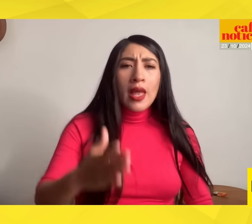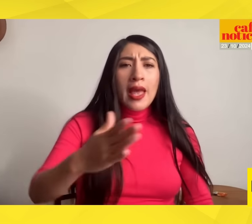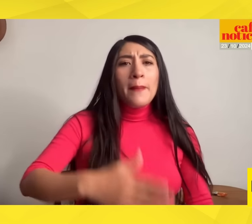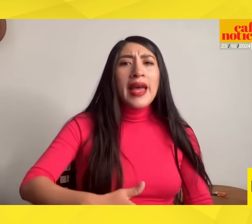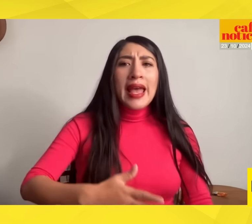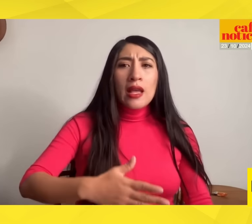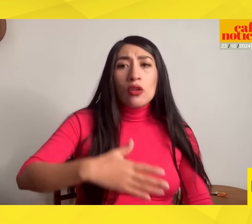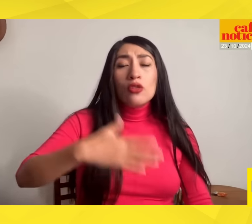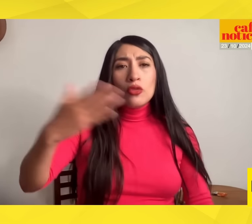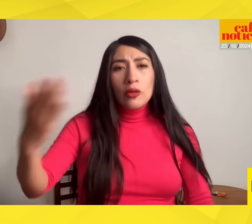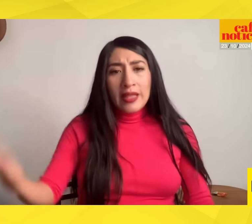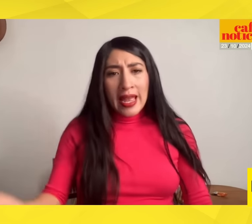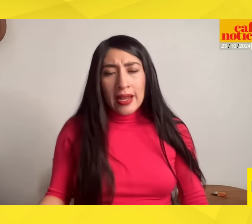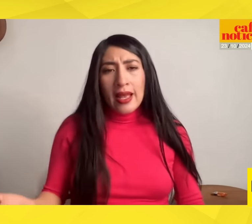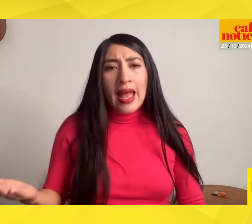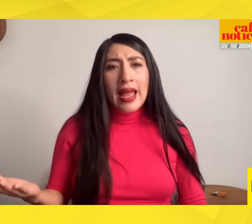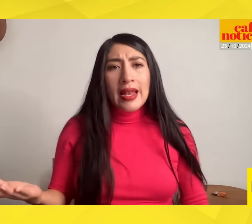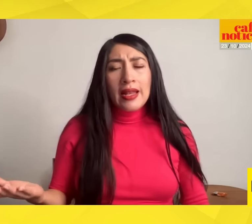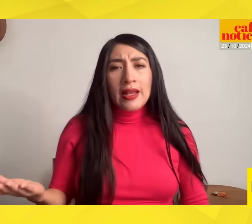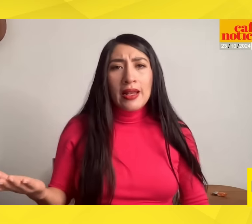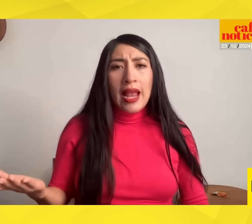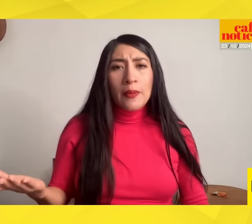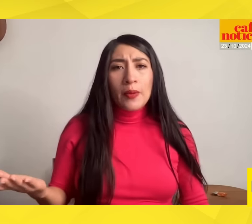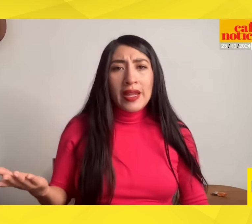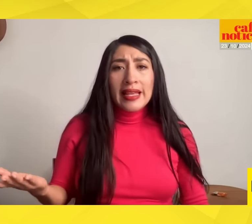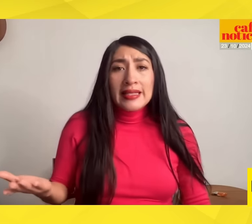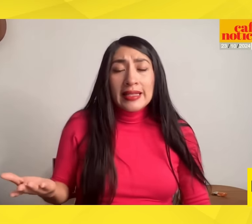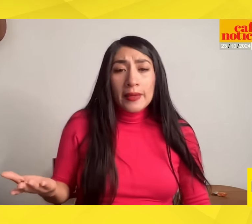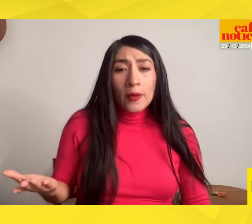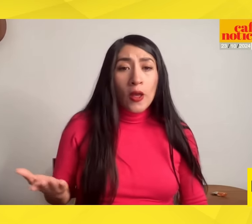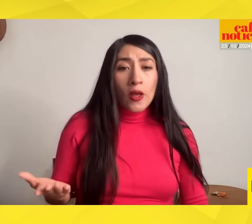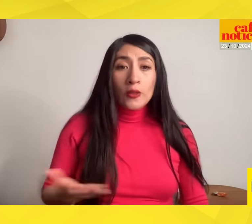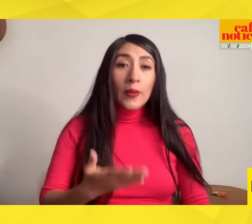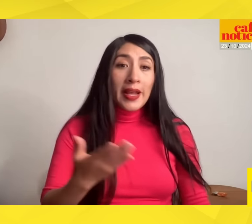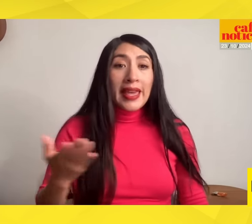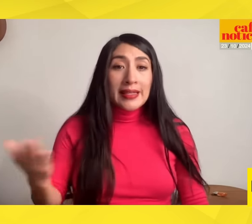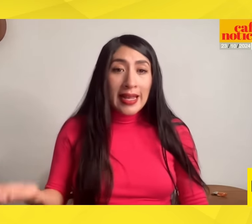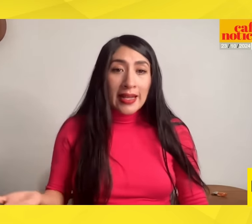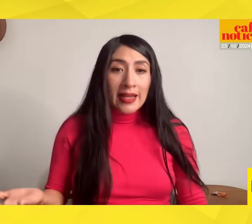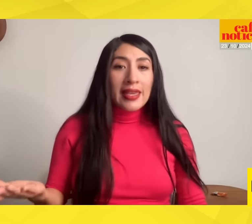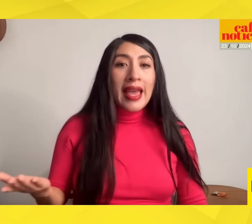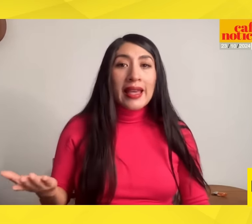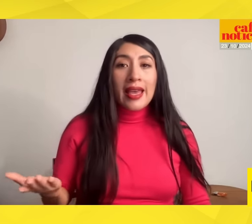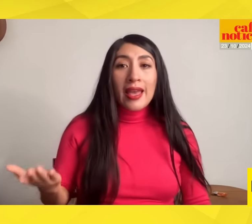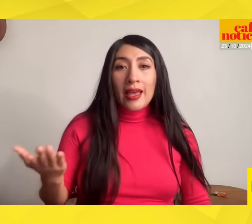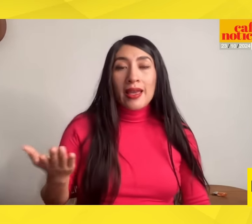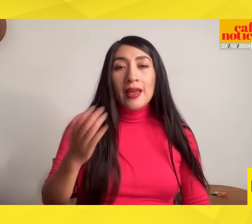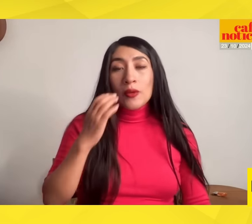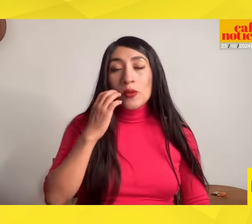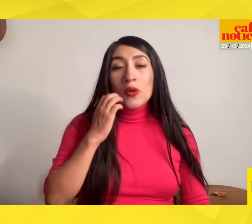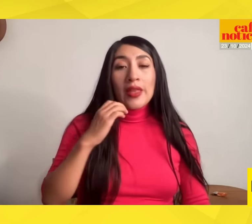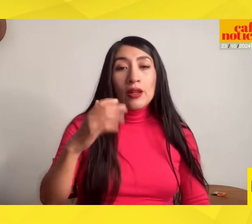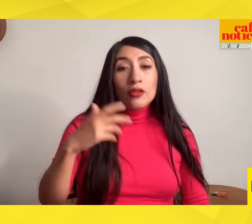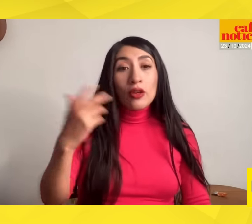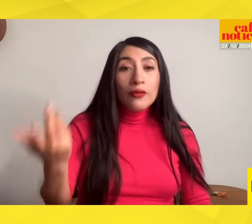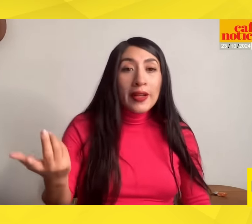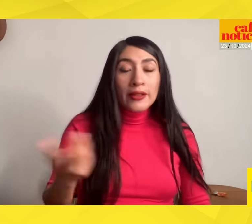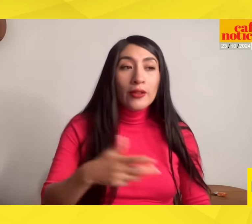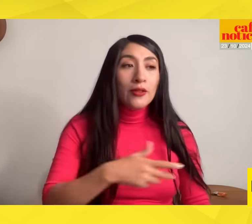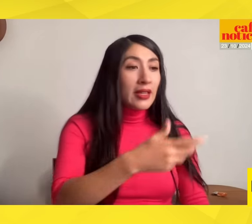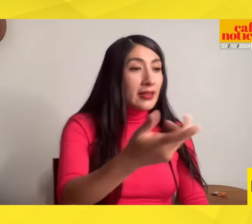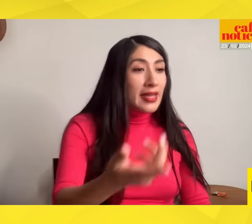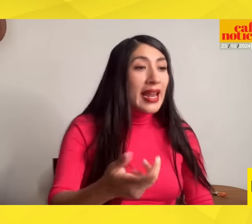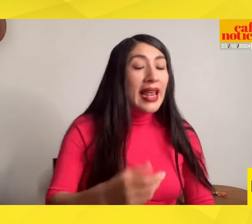esperando para consultar al al poder legislativo sobre qué hacer ya que eh uno de los